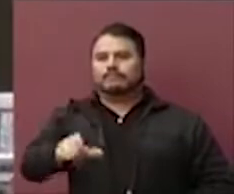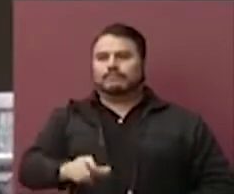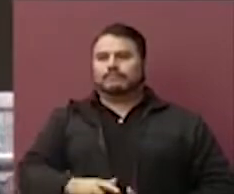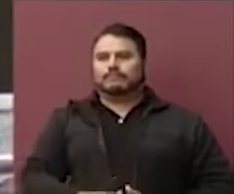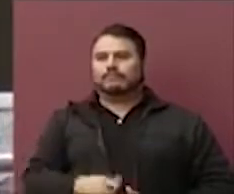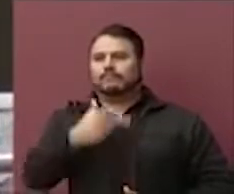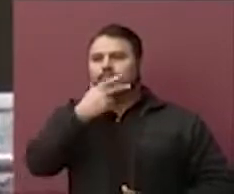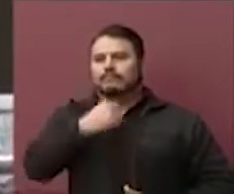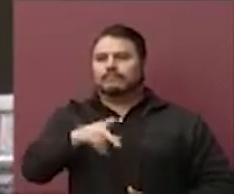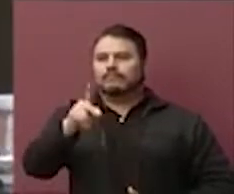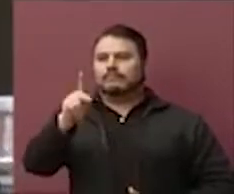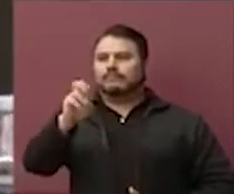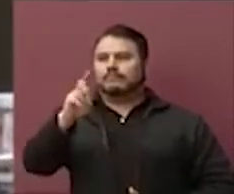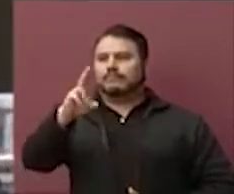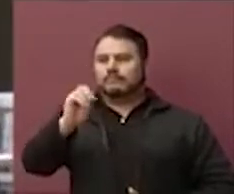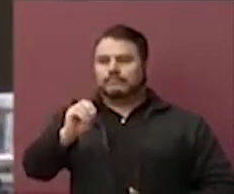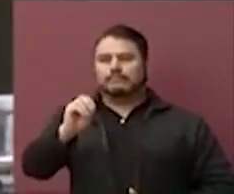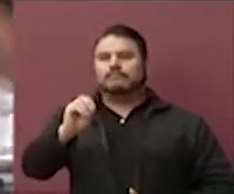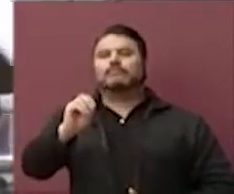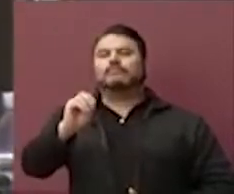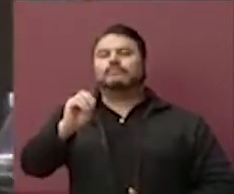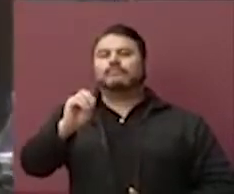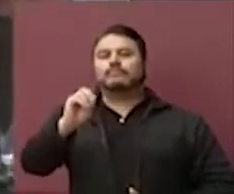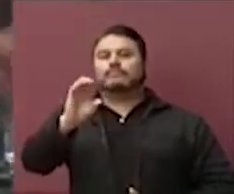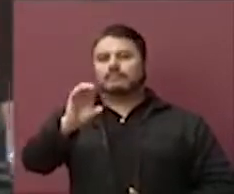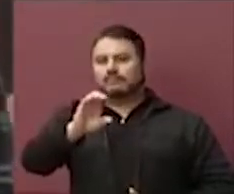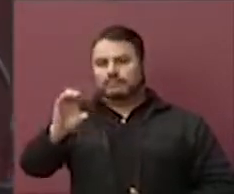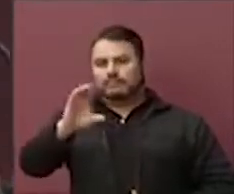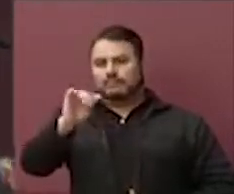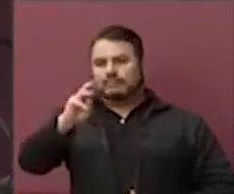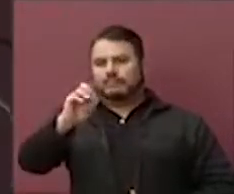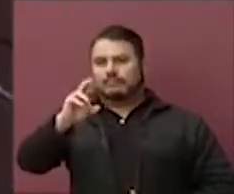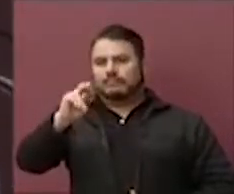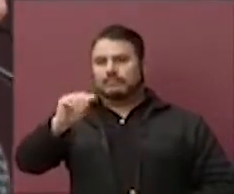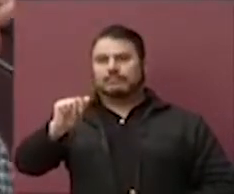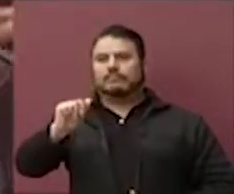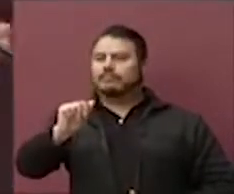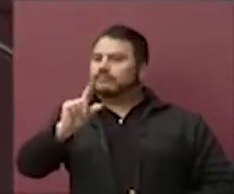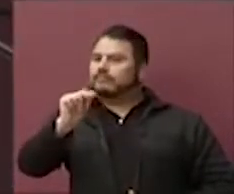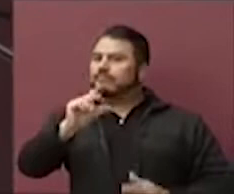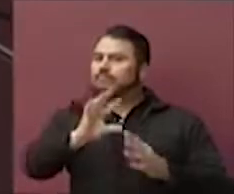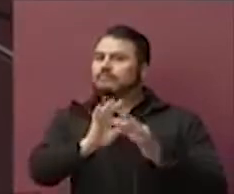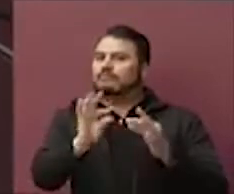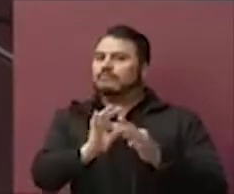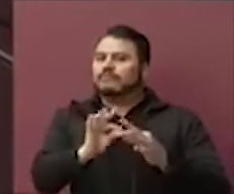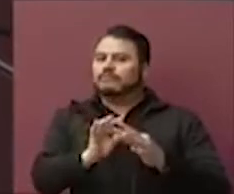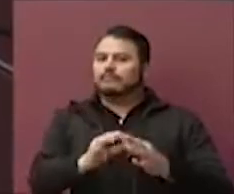de Pedro Cruz Camarena. Razonado.